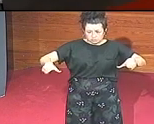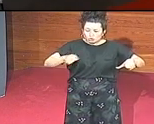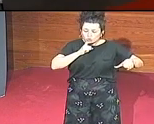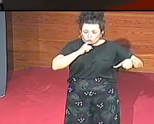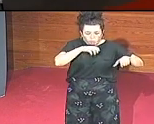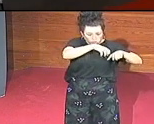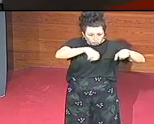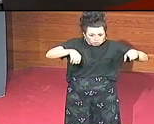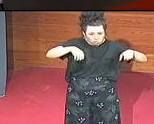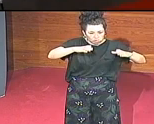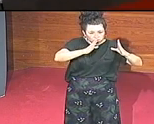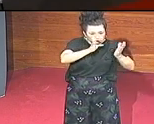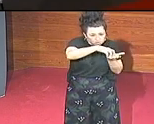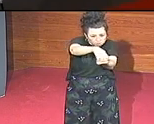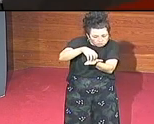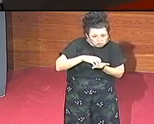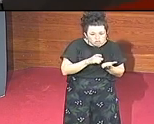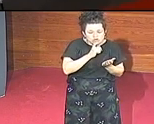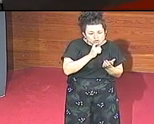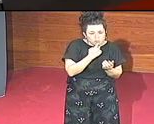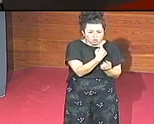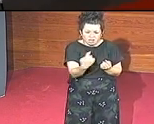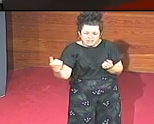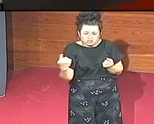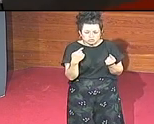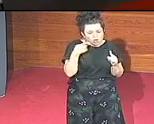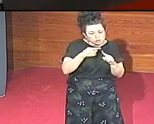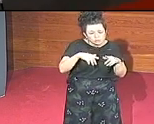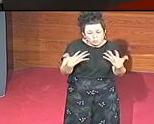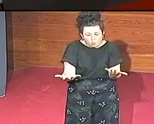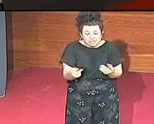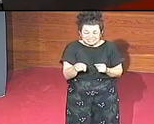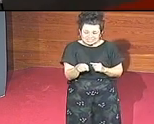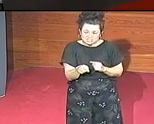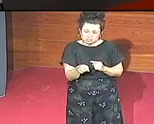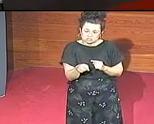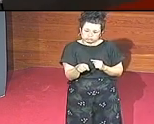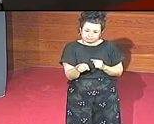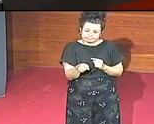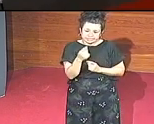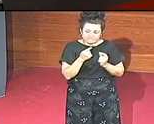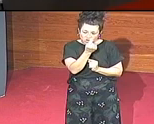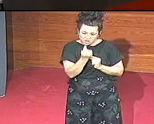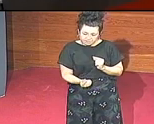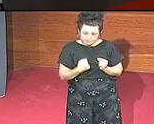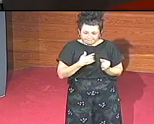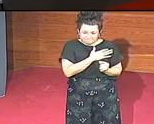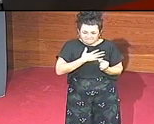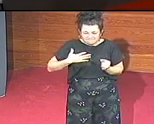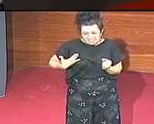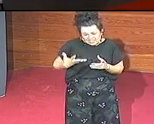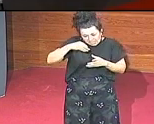barracones que era para cada cosa eso es la infografía pero yo la quería incluir dentro de la historia más global